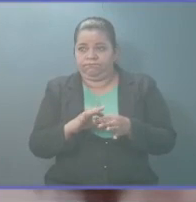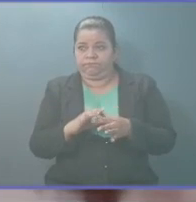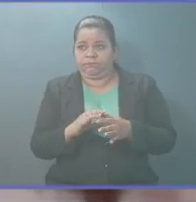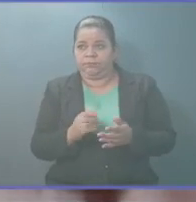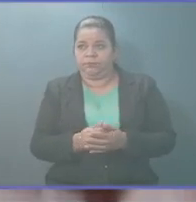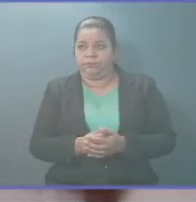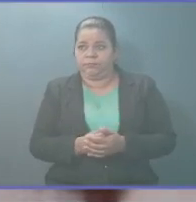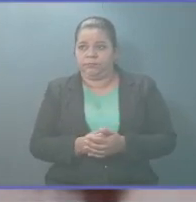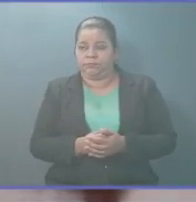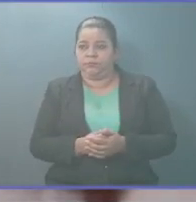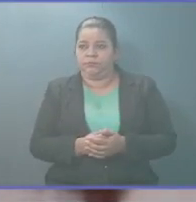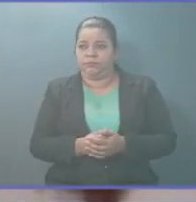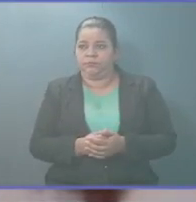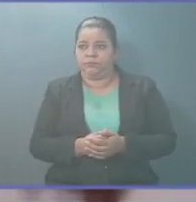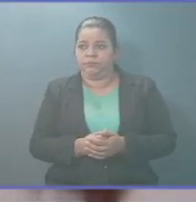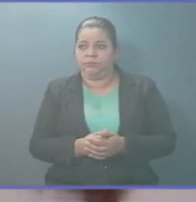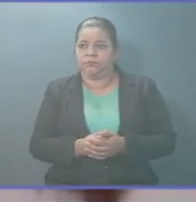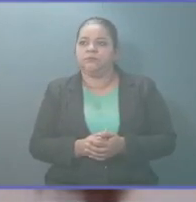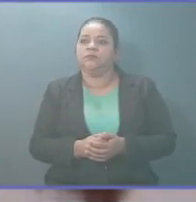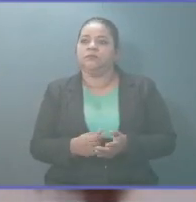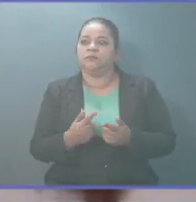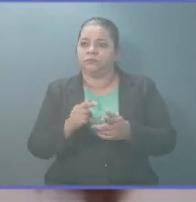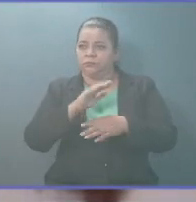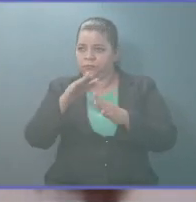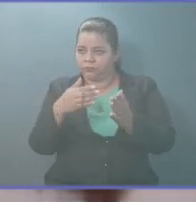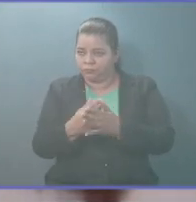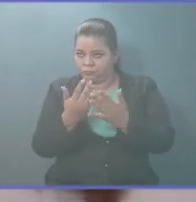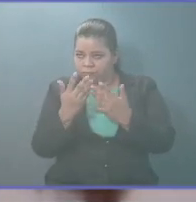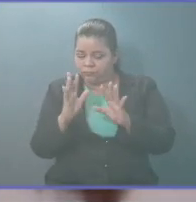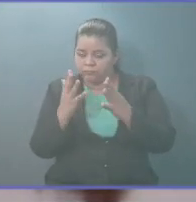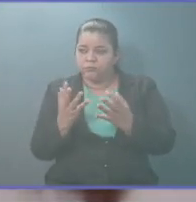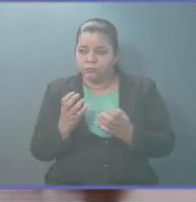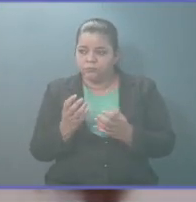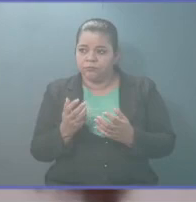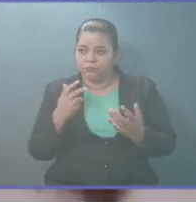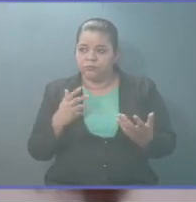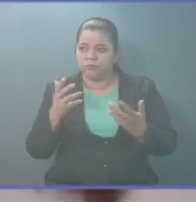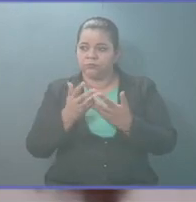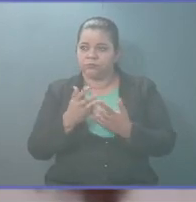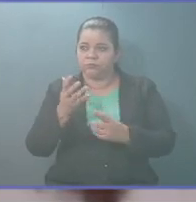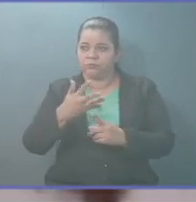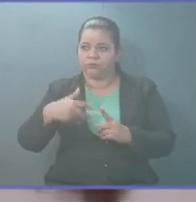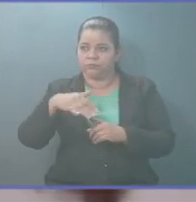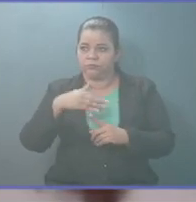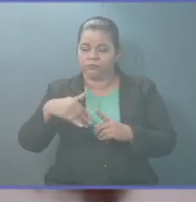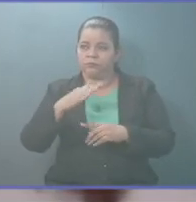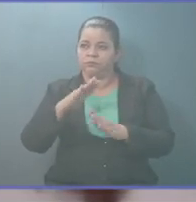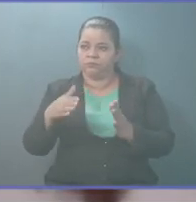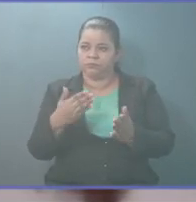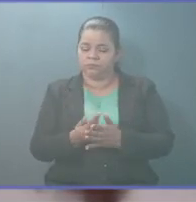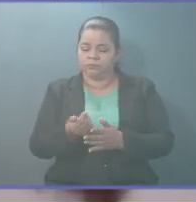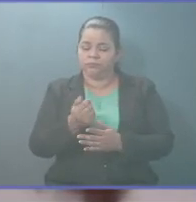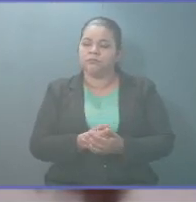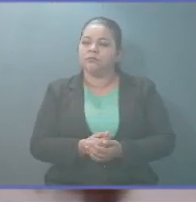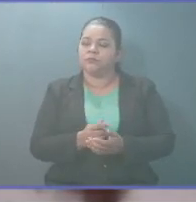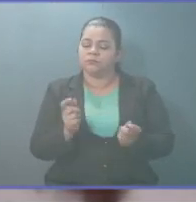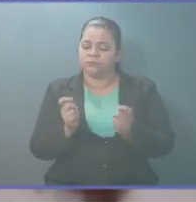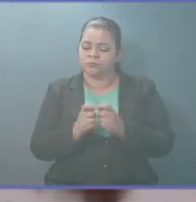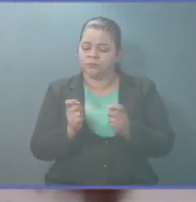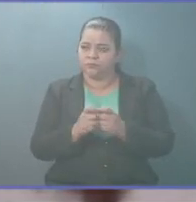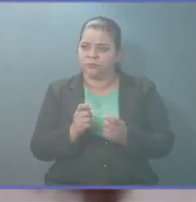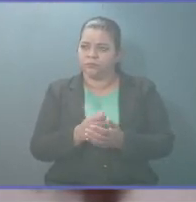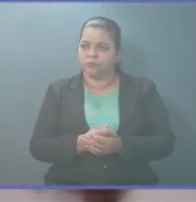operativo. Lo digo nada más a efecto de ilustración. Eso dice el artículo 55 de la